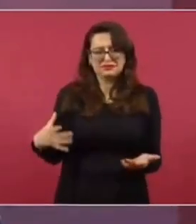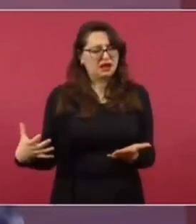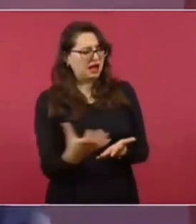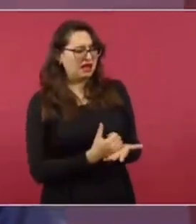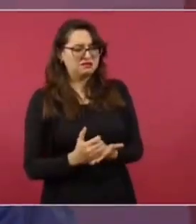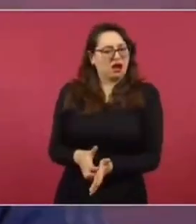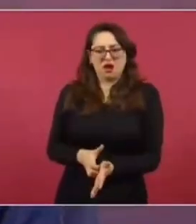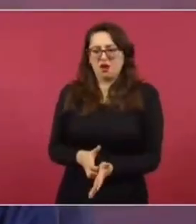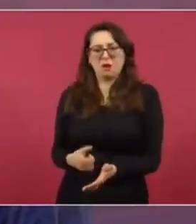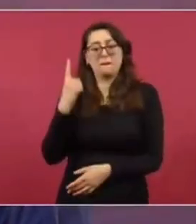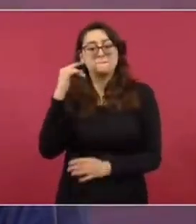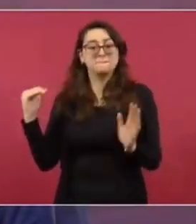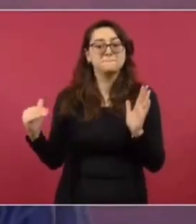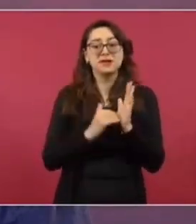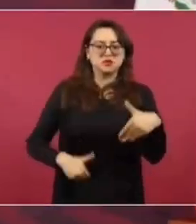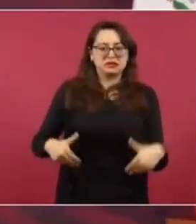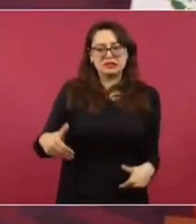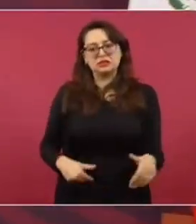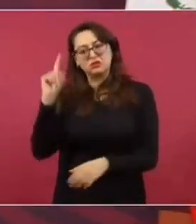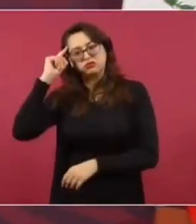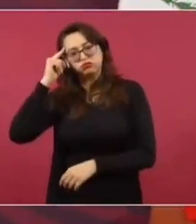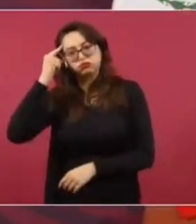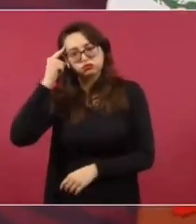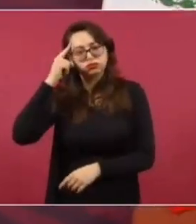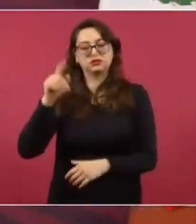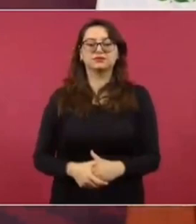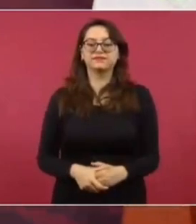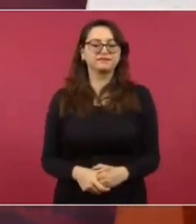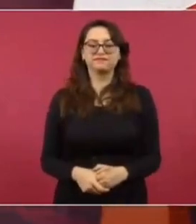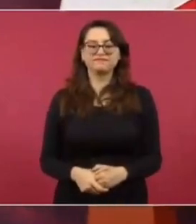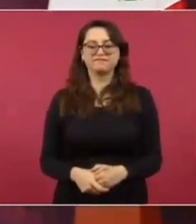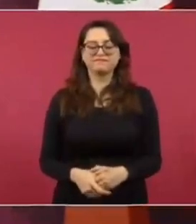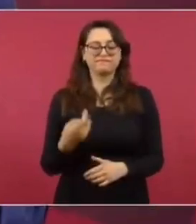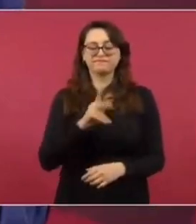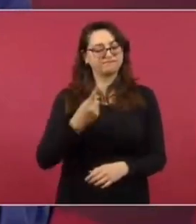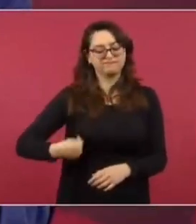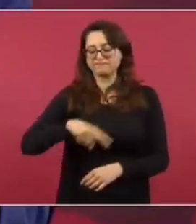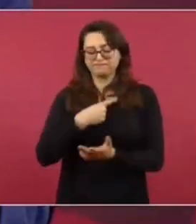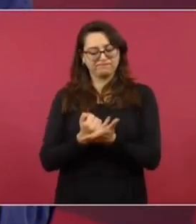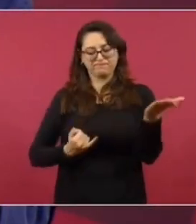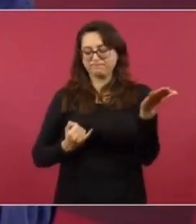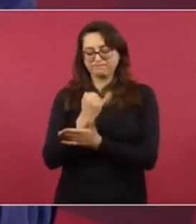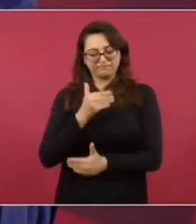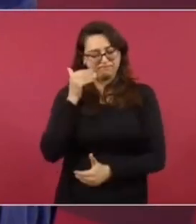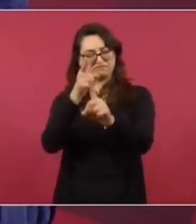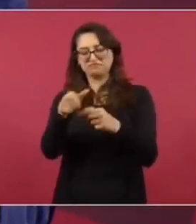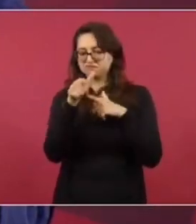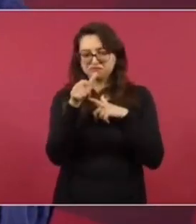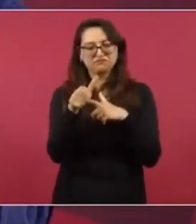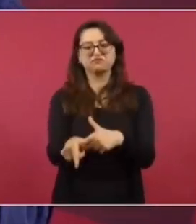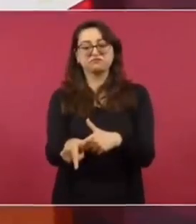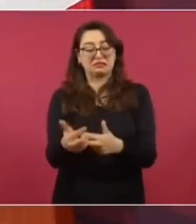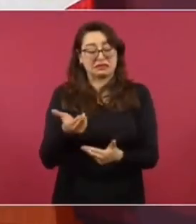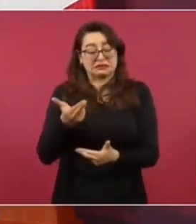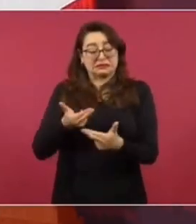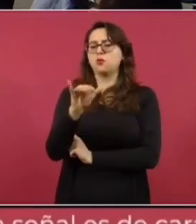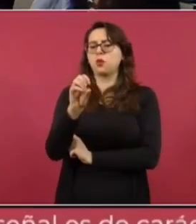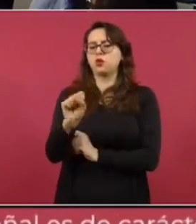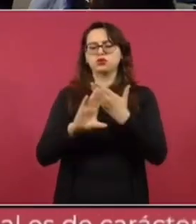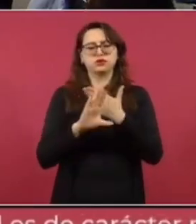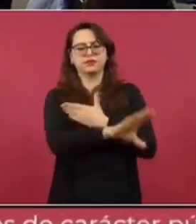salarios elevadísimos, 1,000 millones de pesos al año? Pero no vamos a dar ni un paso atrás, ni siquiera para tomar impulso. El proceso de transformación